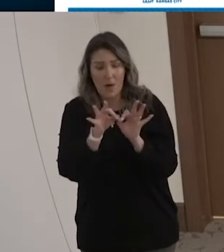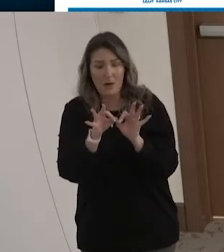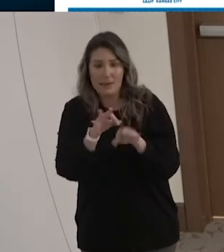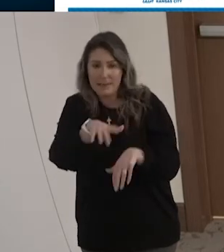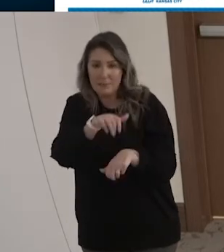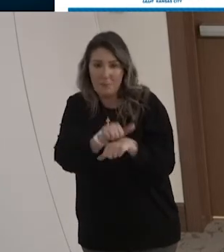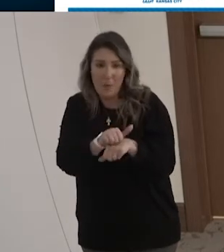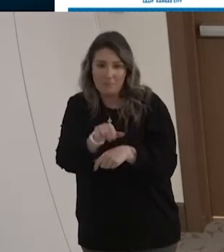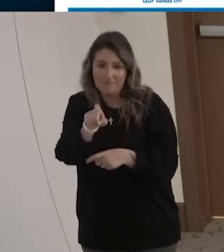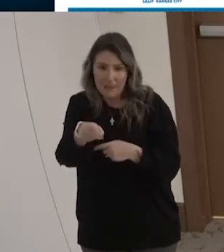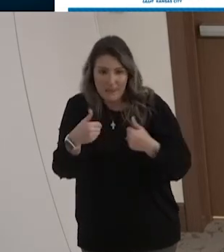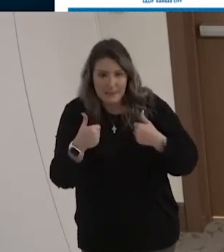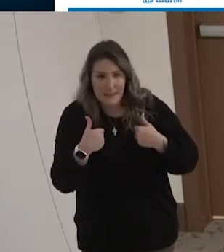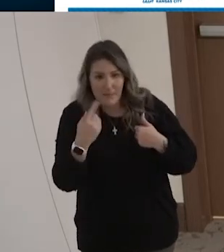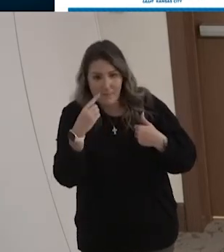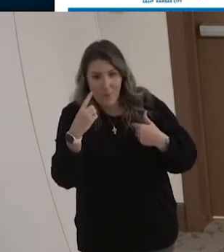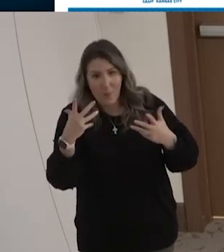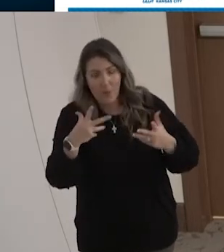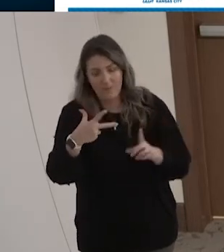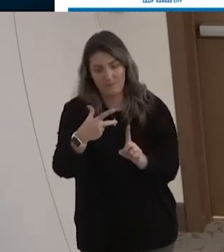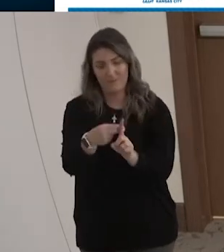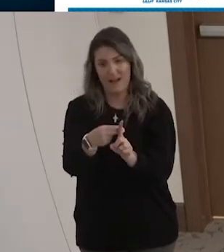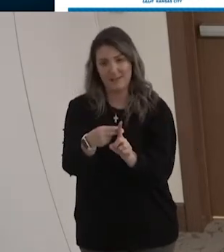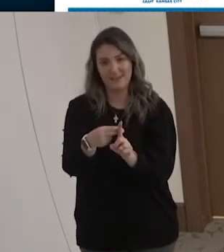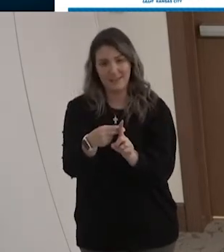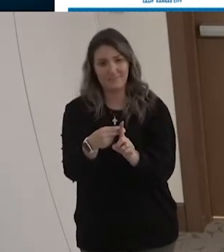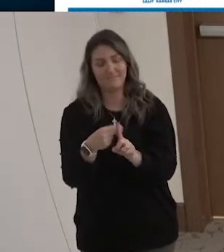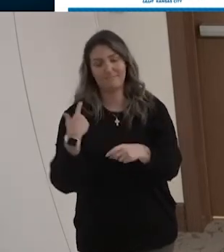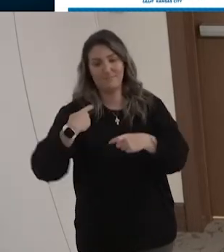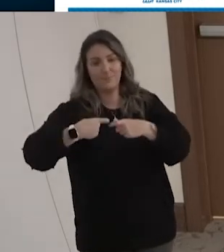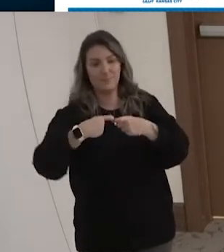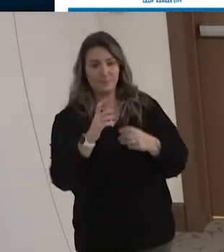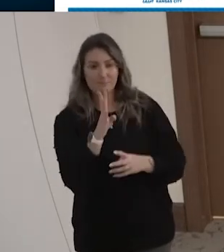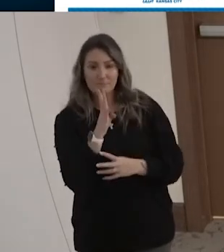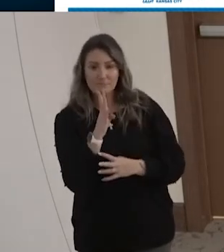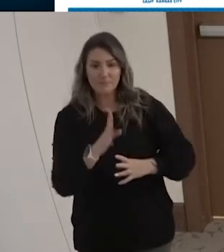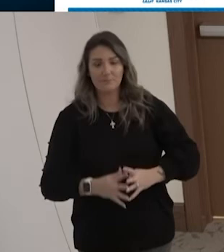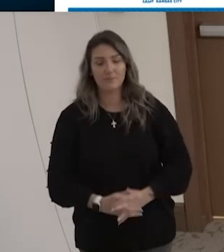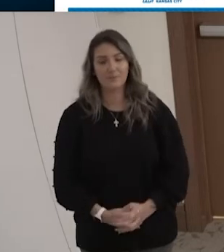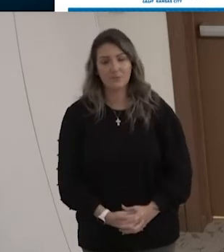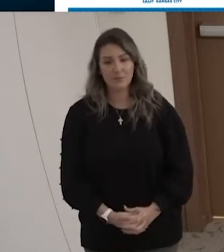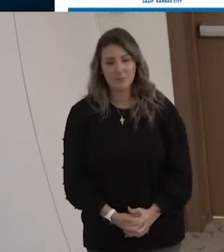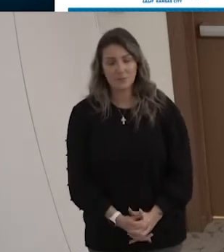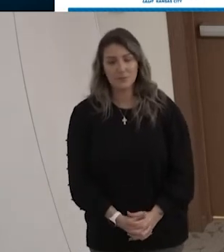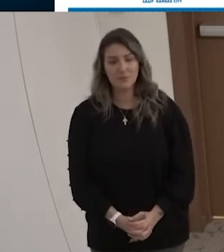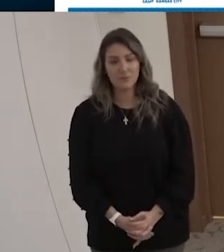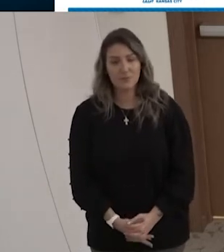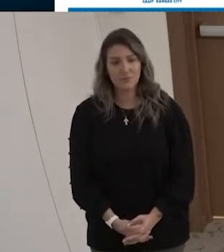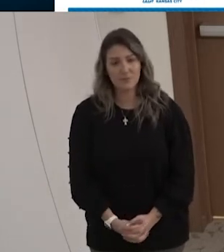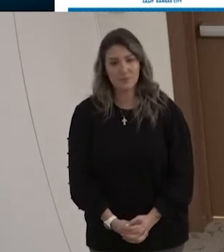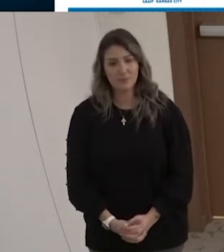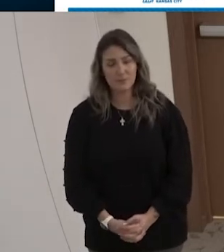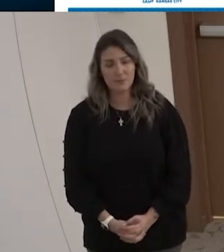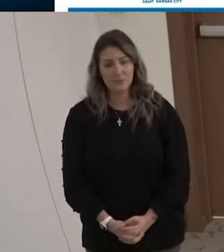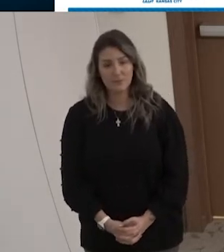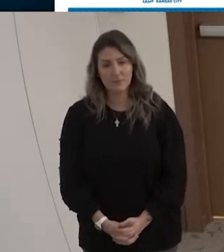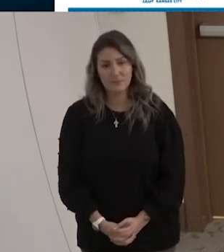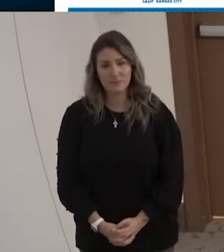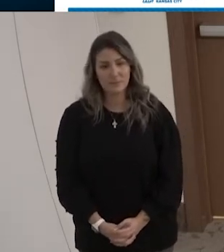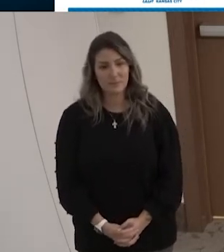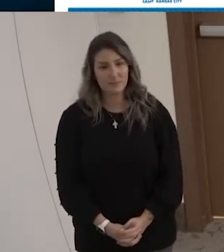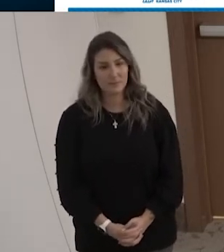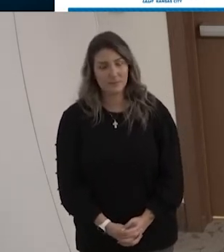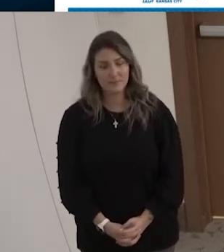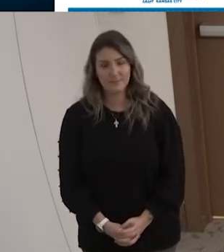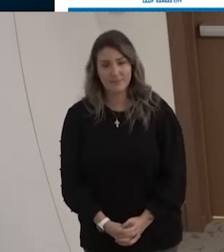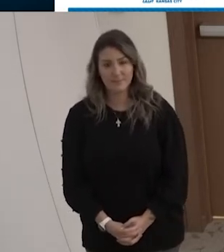needed for vaccine. Es importante saber que para las vacunas se necesitan